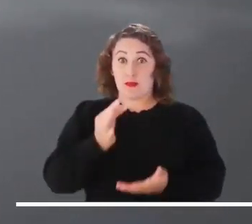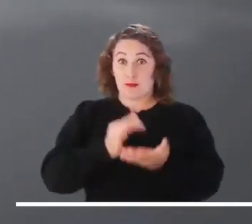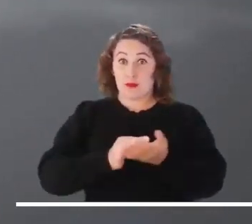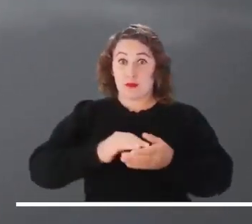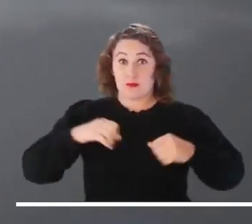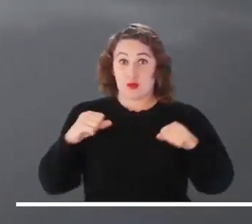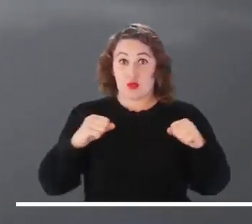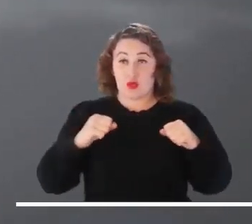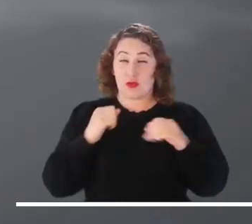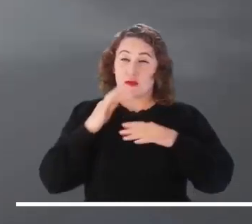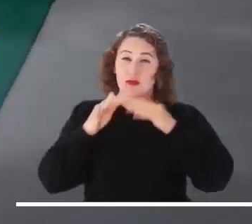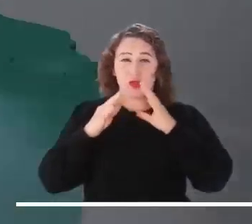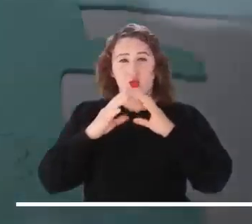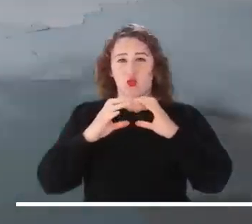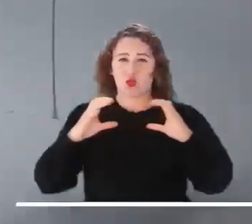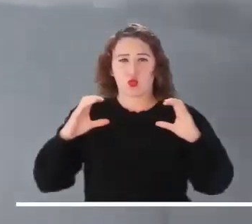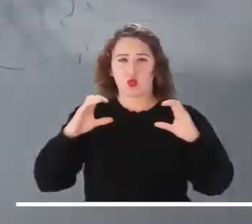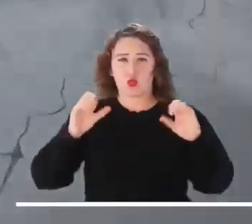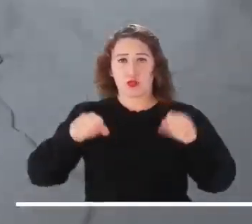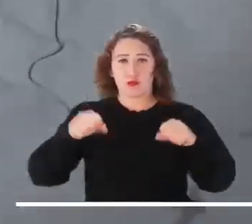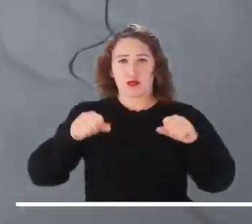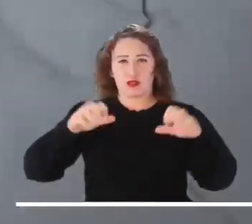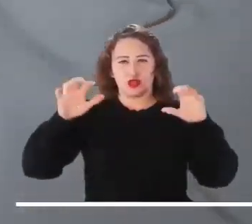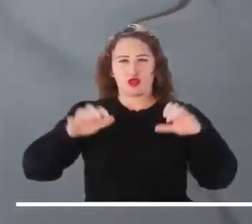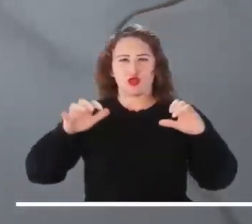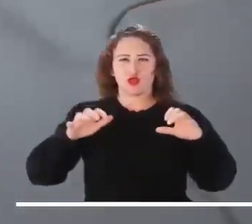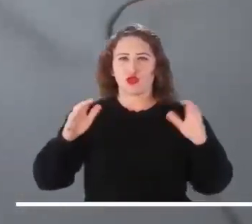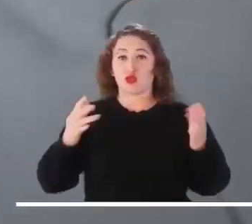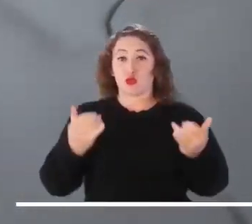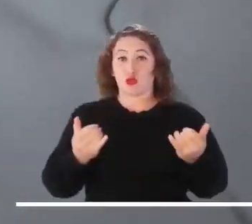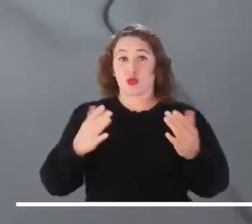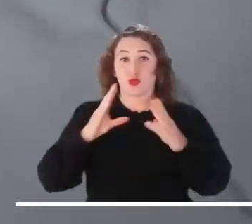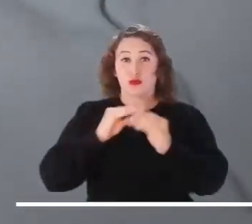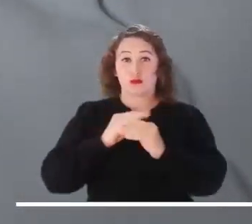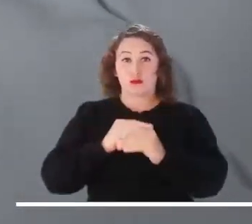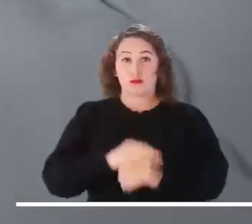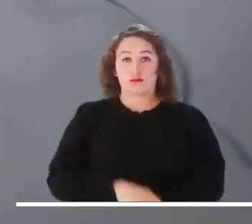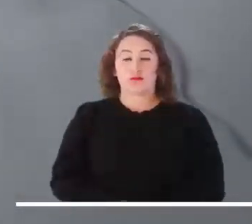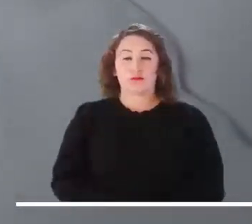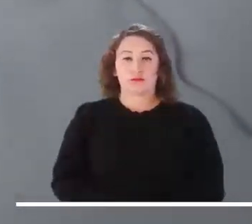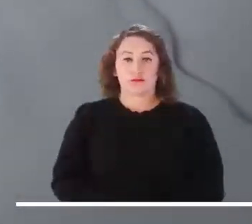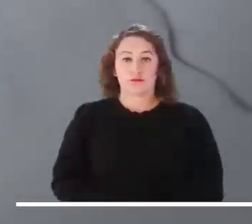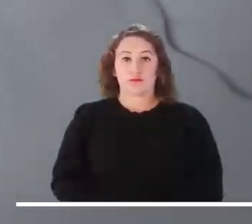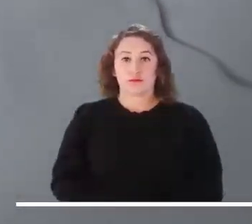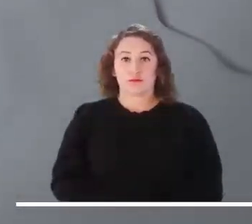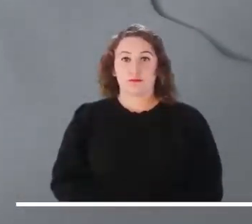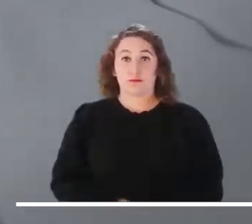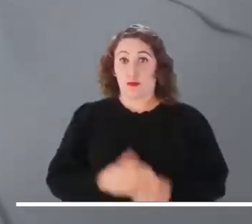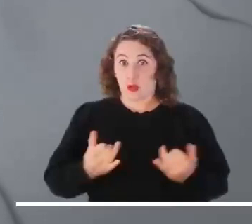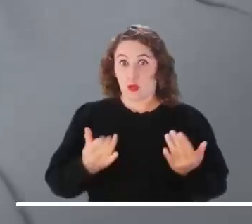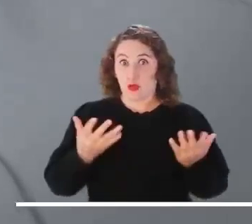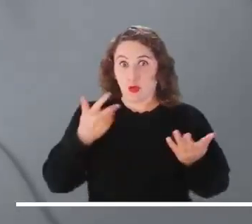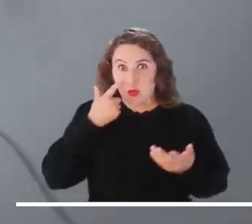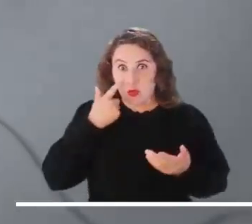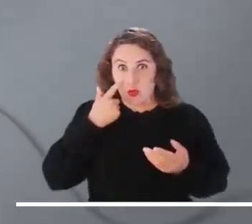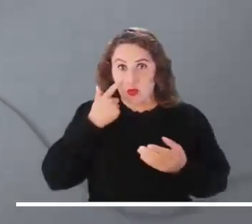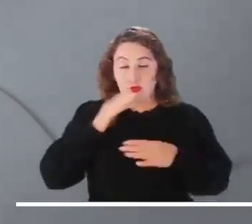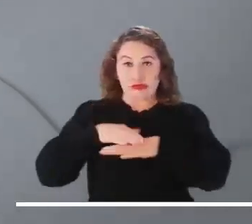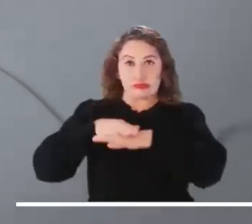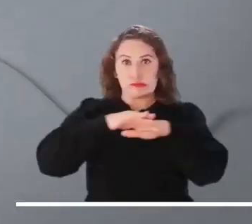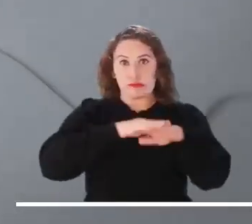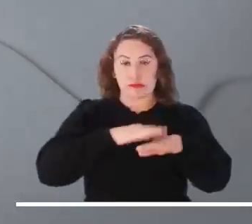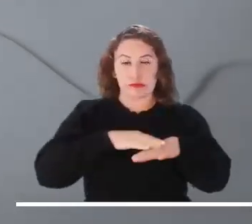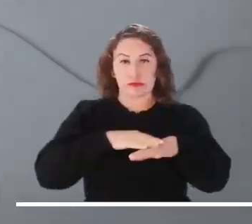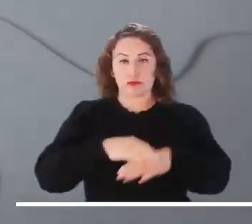y Vaupés. La capital del país cierra el día con un cielo nublado y con posibles lluvias en las primeras horas de la